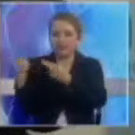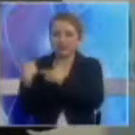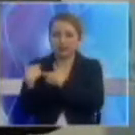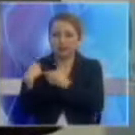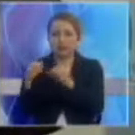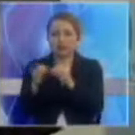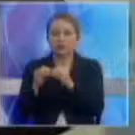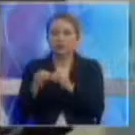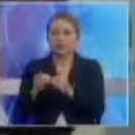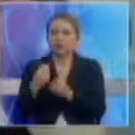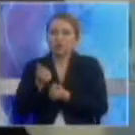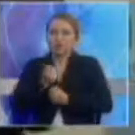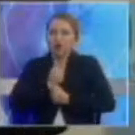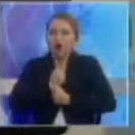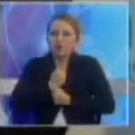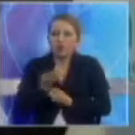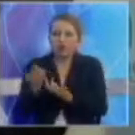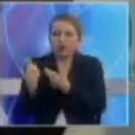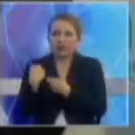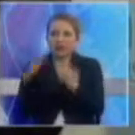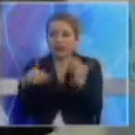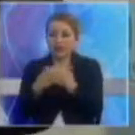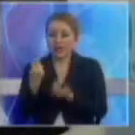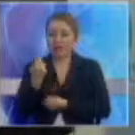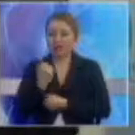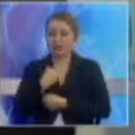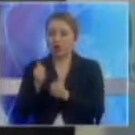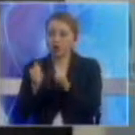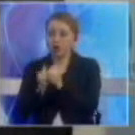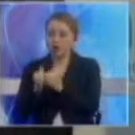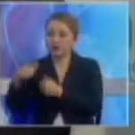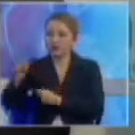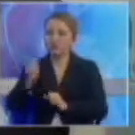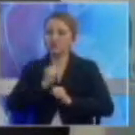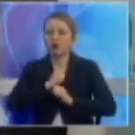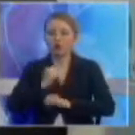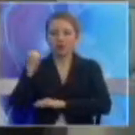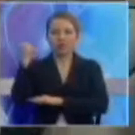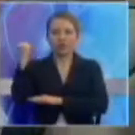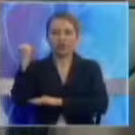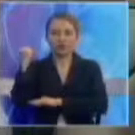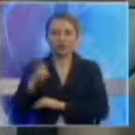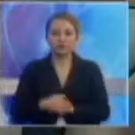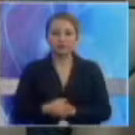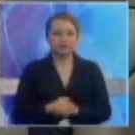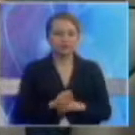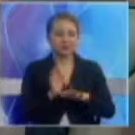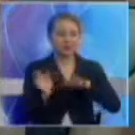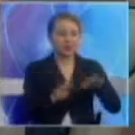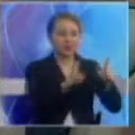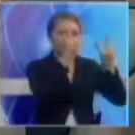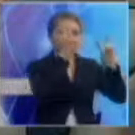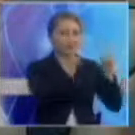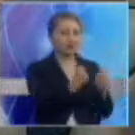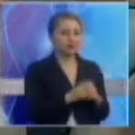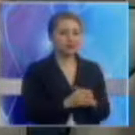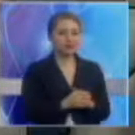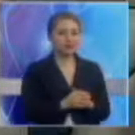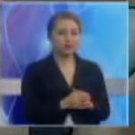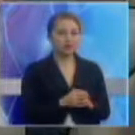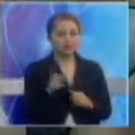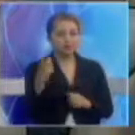responsabilidad y la corresponsabilidad que debemos tener los ciudadanos con la garantía de nuestros propios derechos. ¿No? Señor ministro, quisiera tocar otro tema. Estoy como